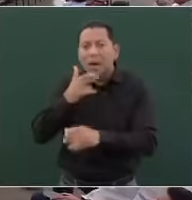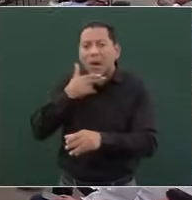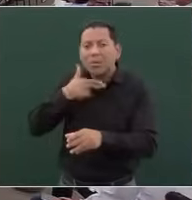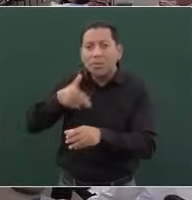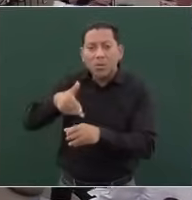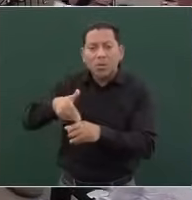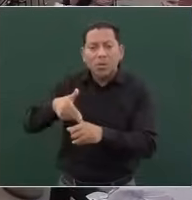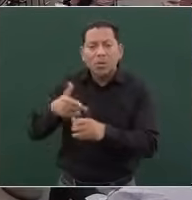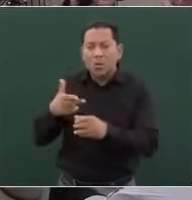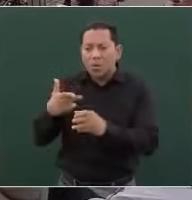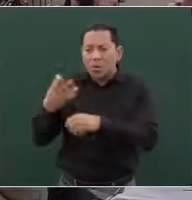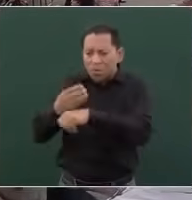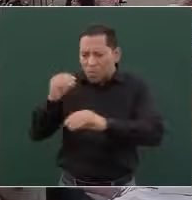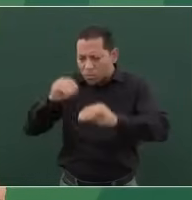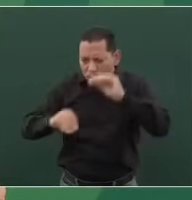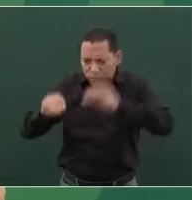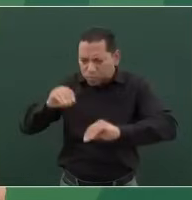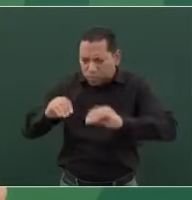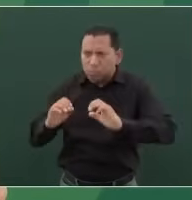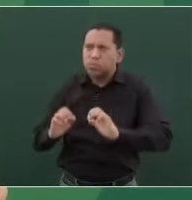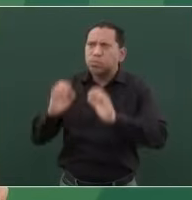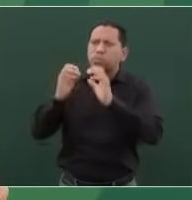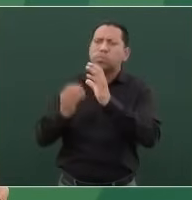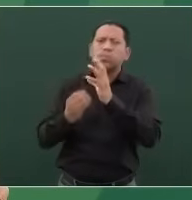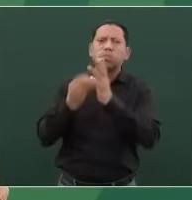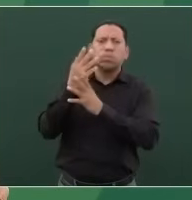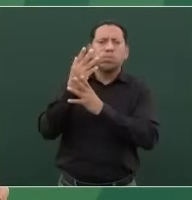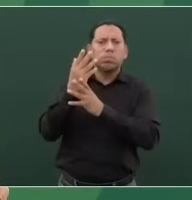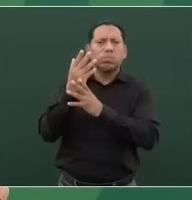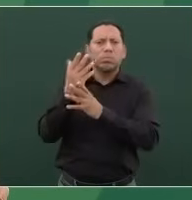y se hace una refinería